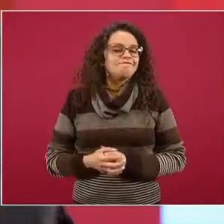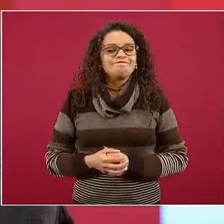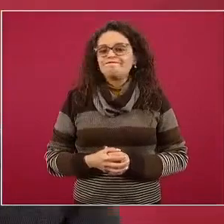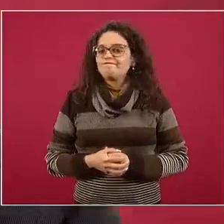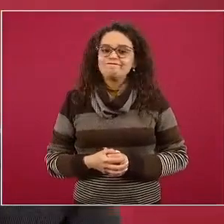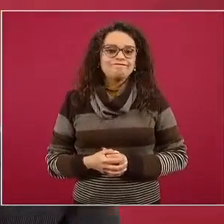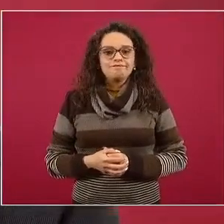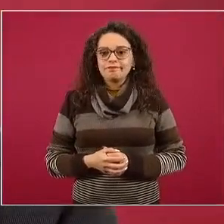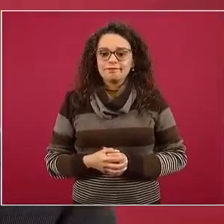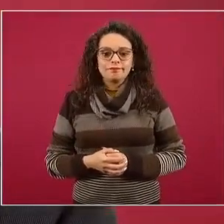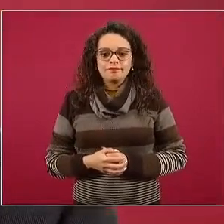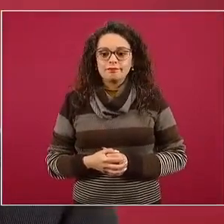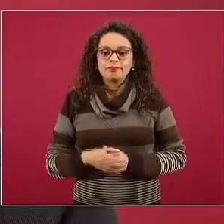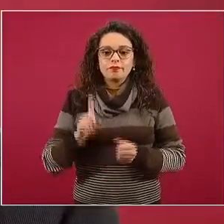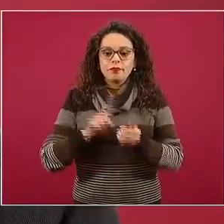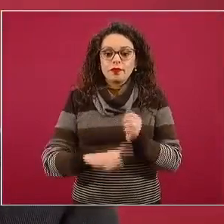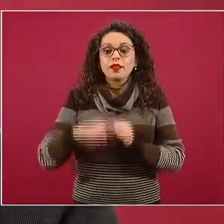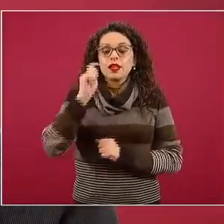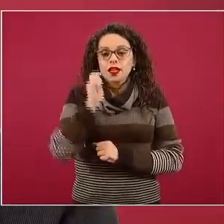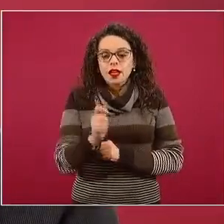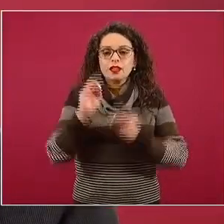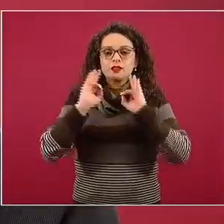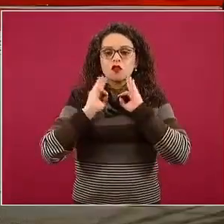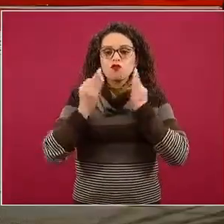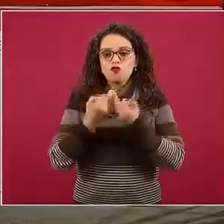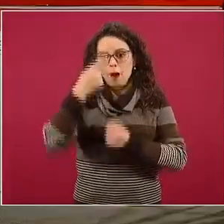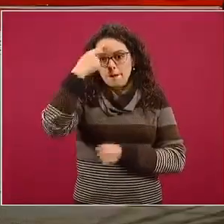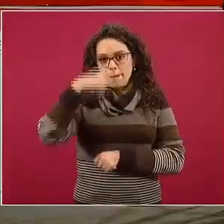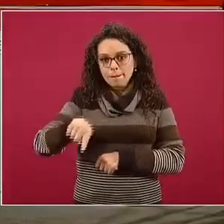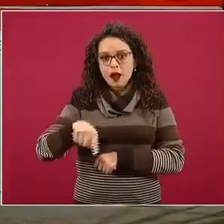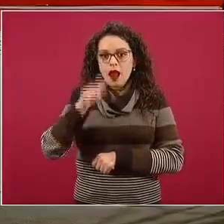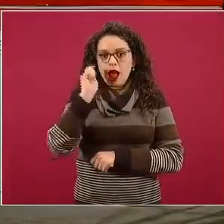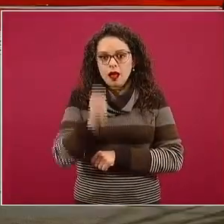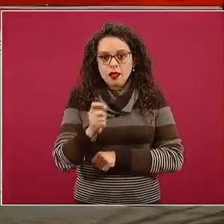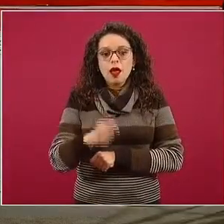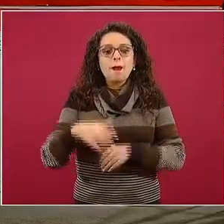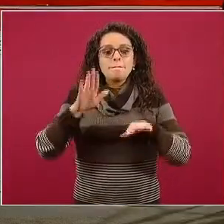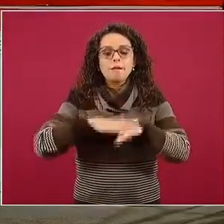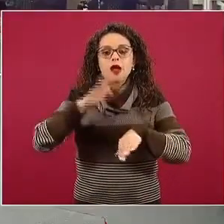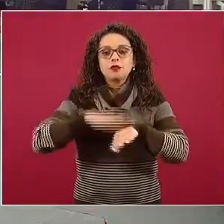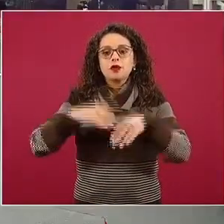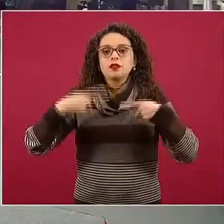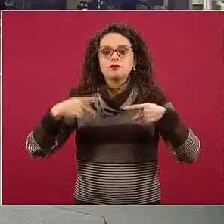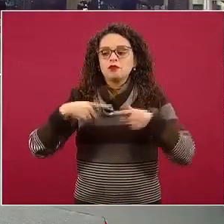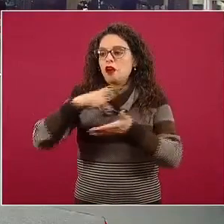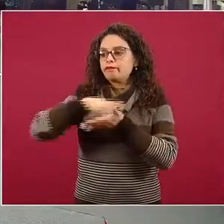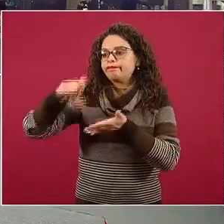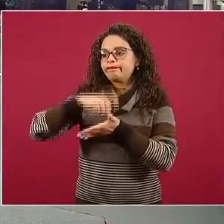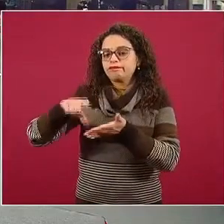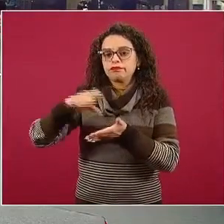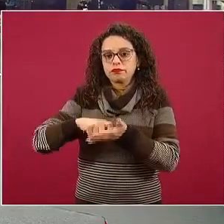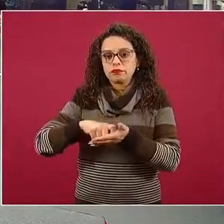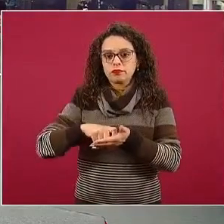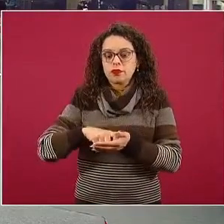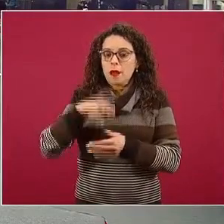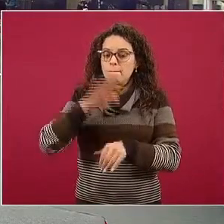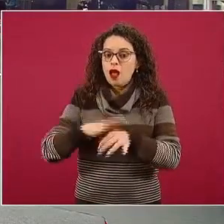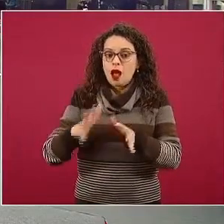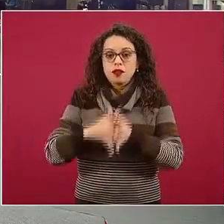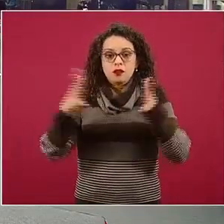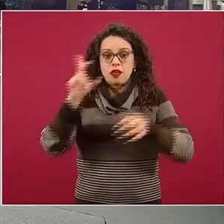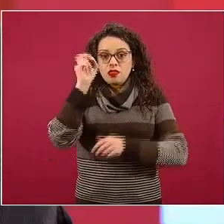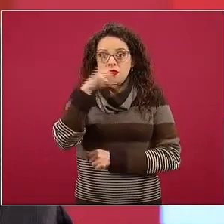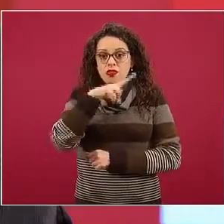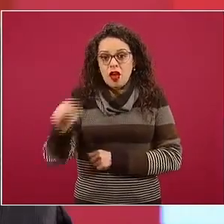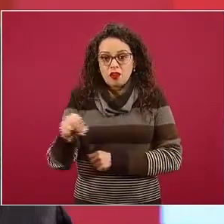de capturar un mercado de una de las industrias más dañinas para la salud, que es la industria del tabaco. Y como